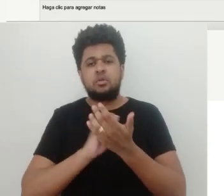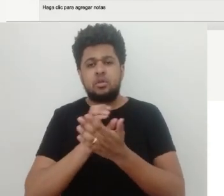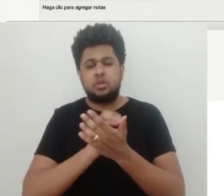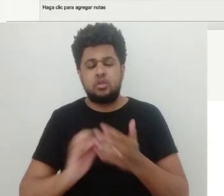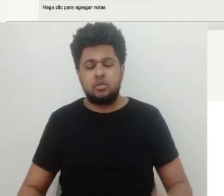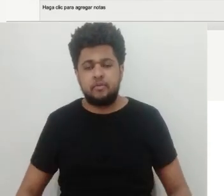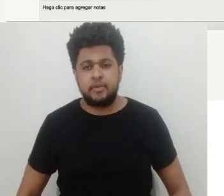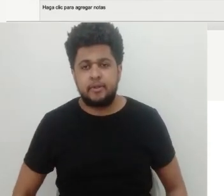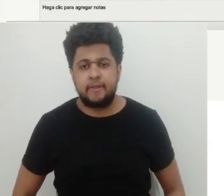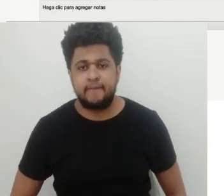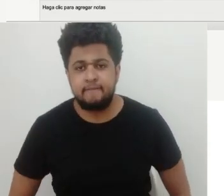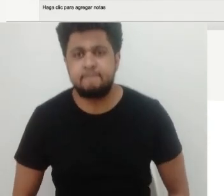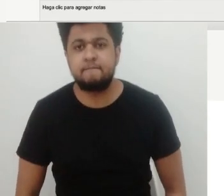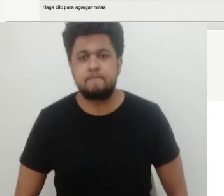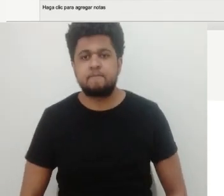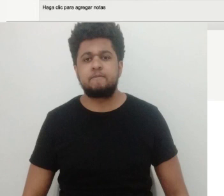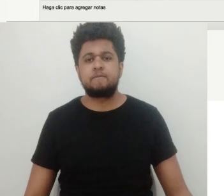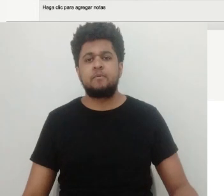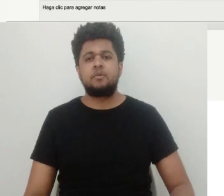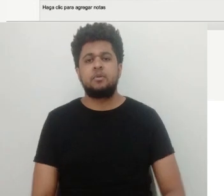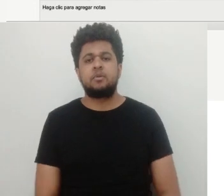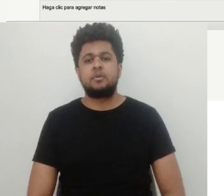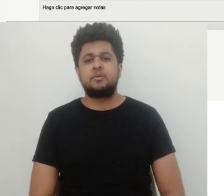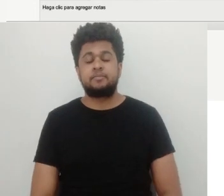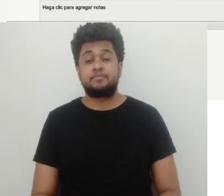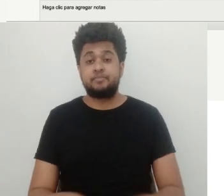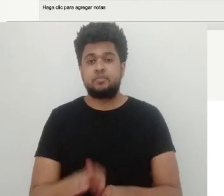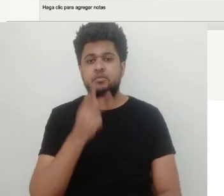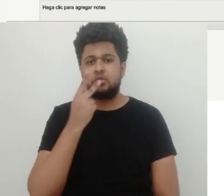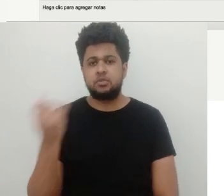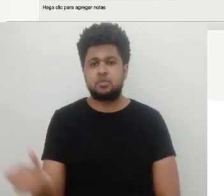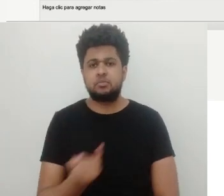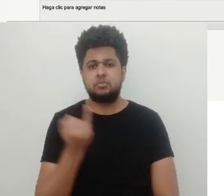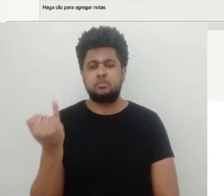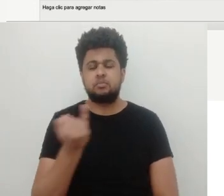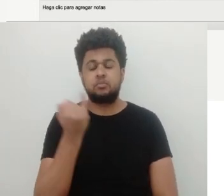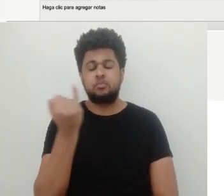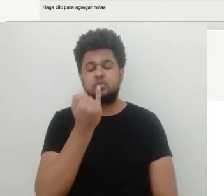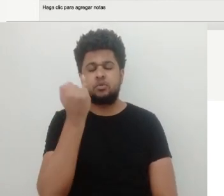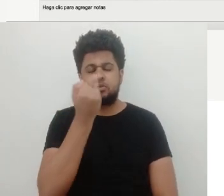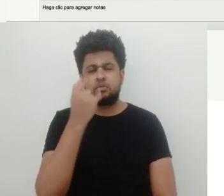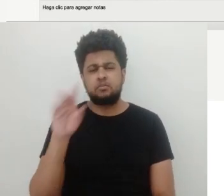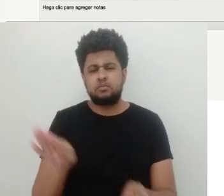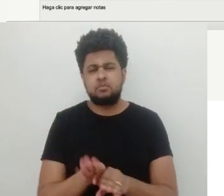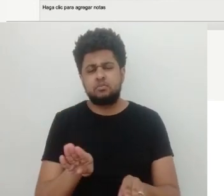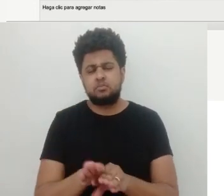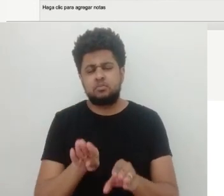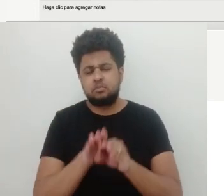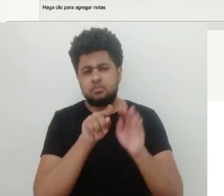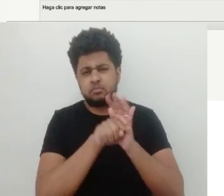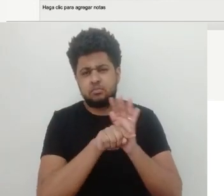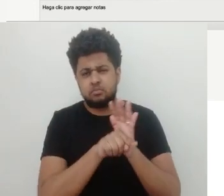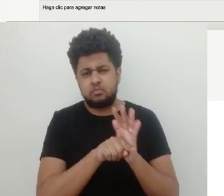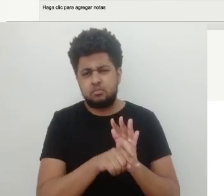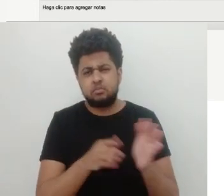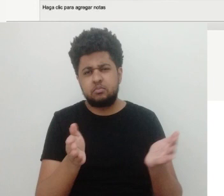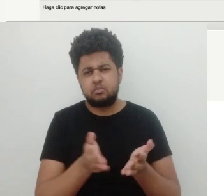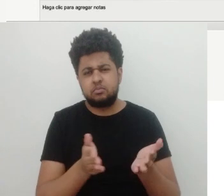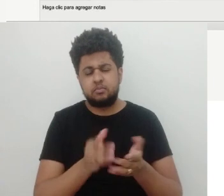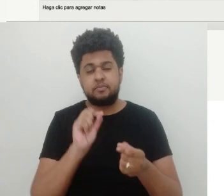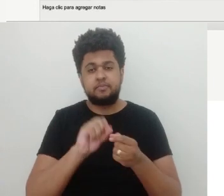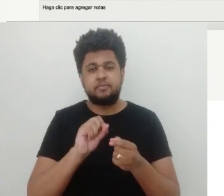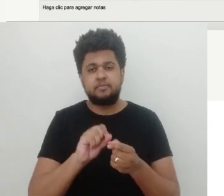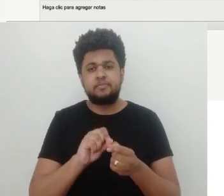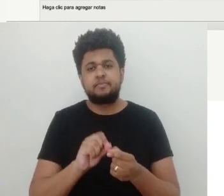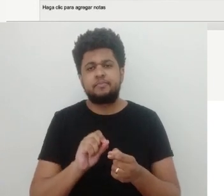nadie, muy interesante, muy completo, entonces es muy complicado ir después, pero debido a sus excelentes presentaciones, yo creo